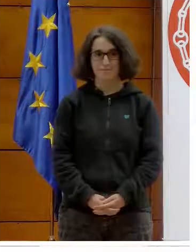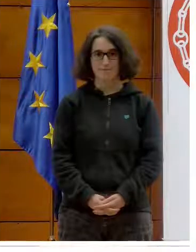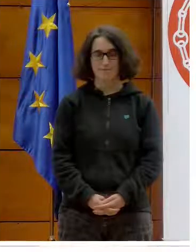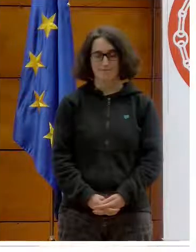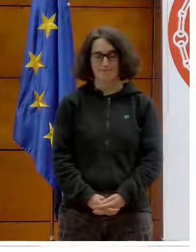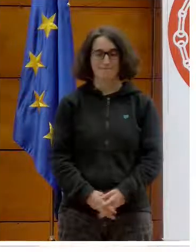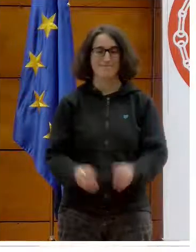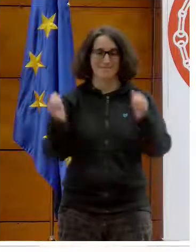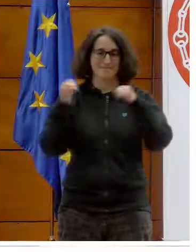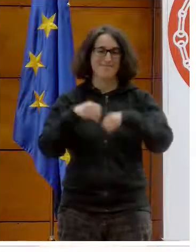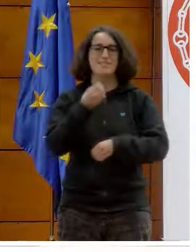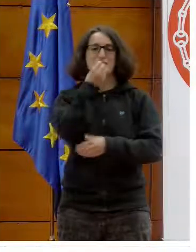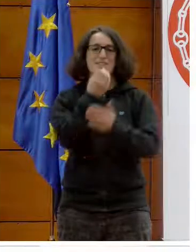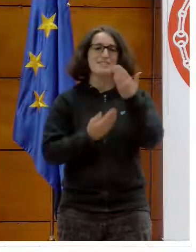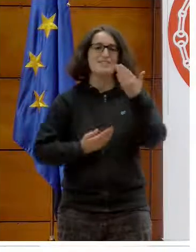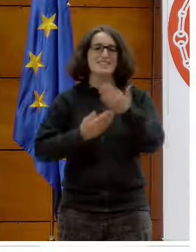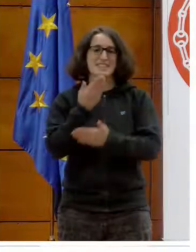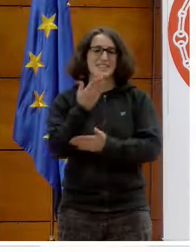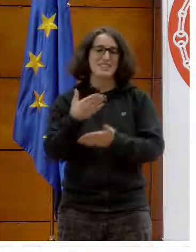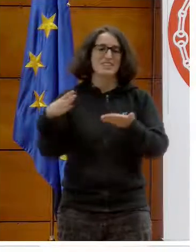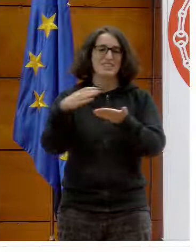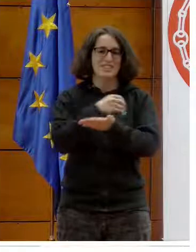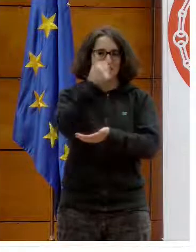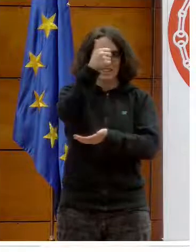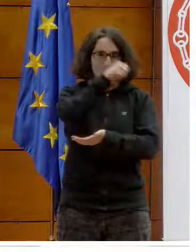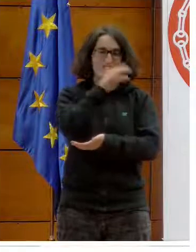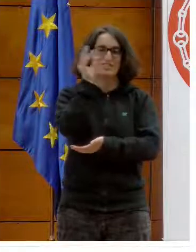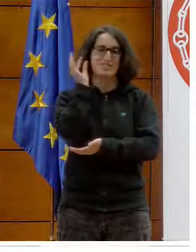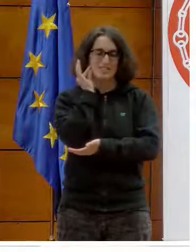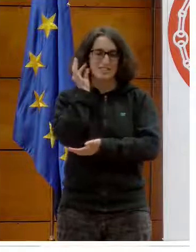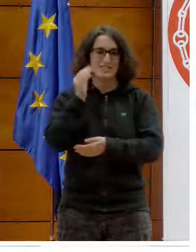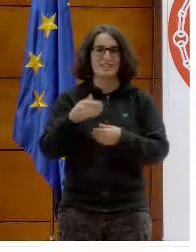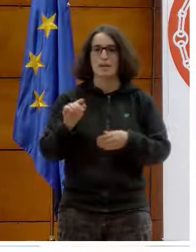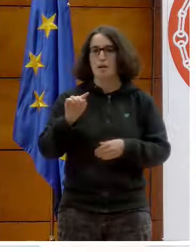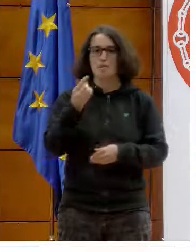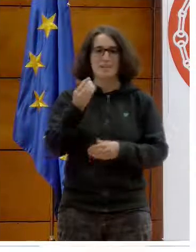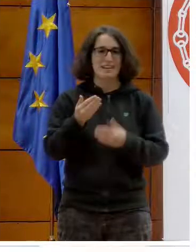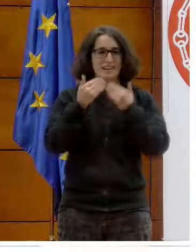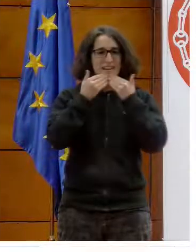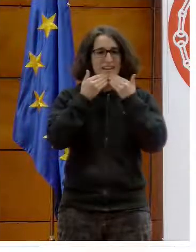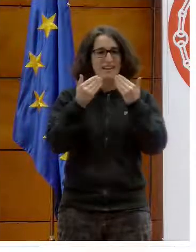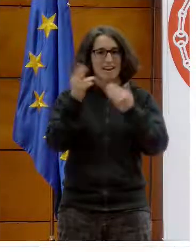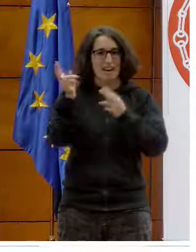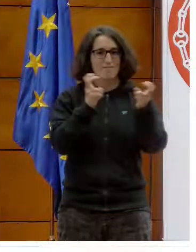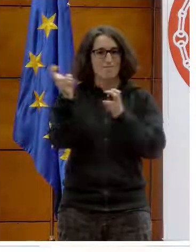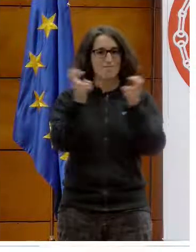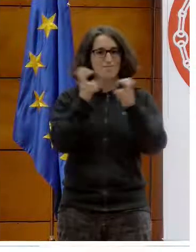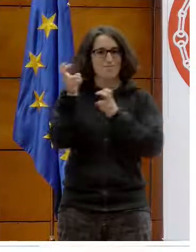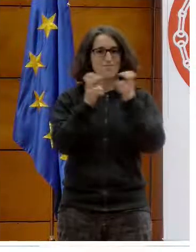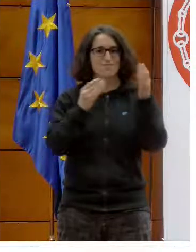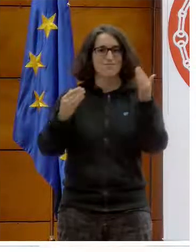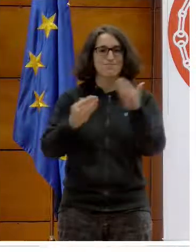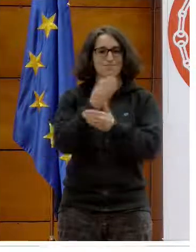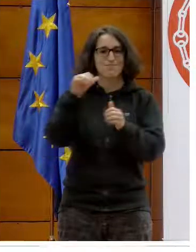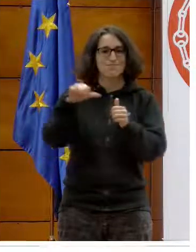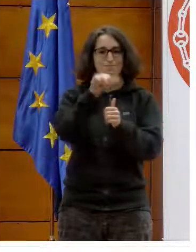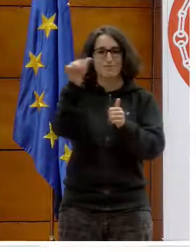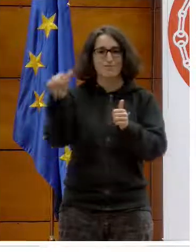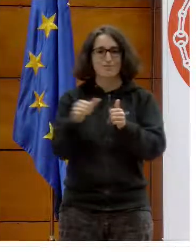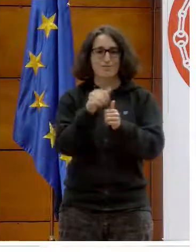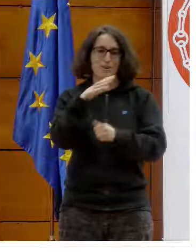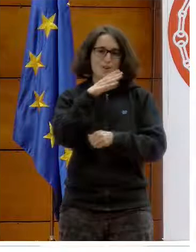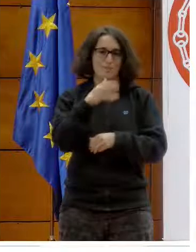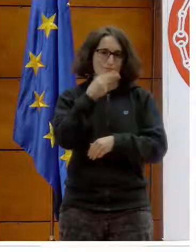Vale. Buenos días a todos y a todas. En primer lugar, agradeceros que hayáis acudido a la jornada y vuestro interés en la misma. Como